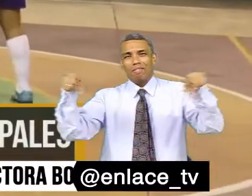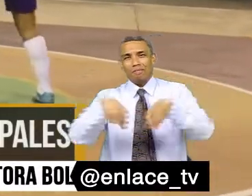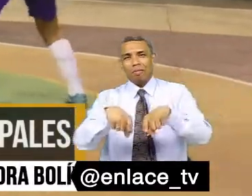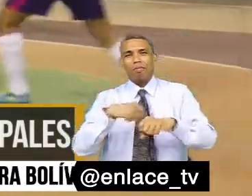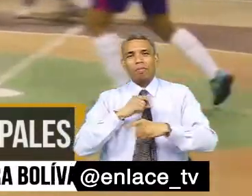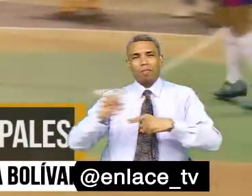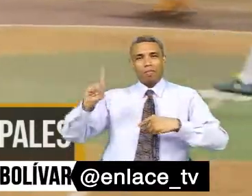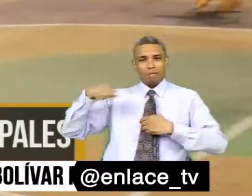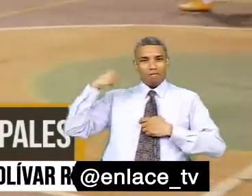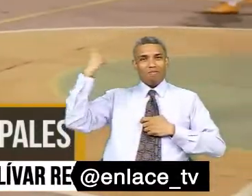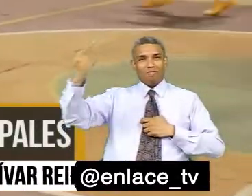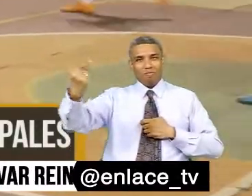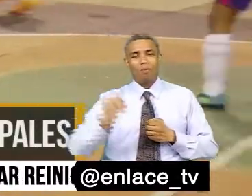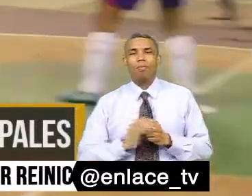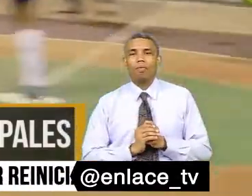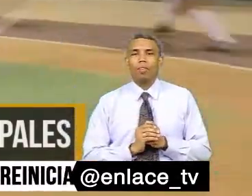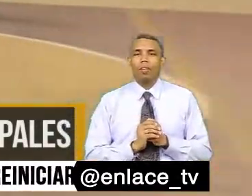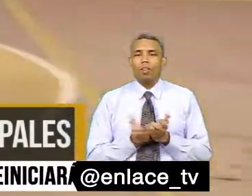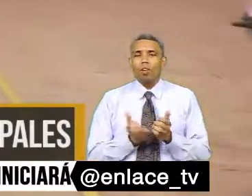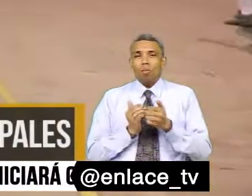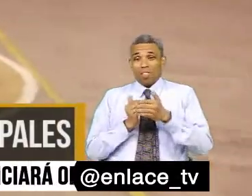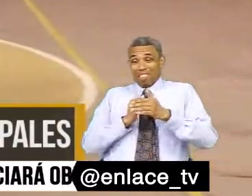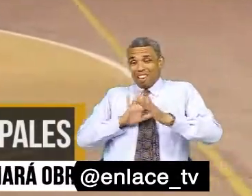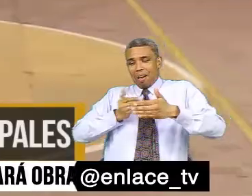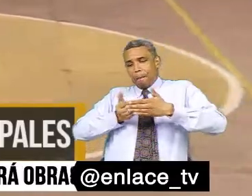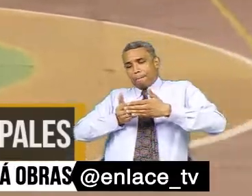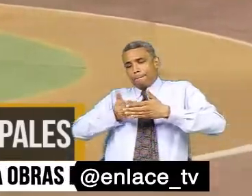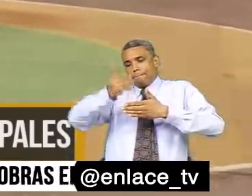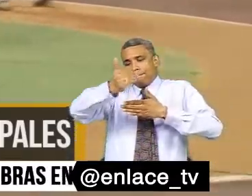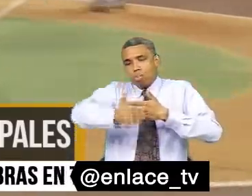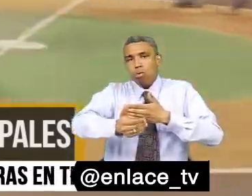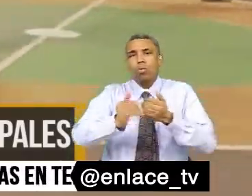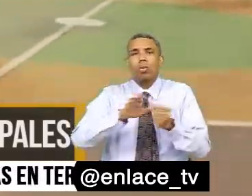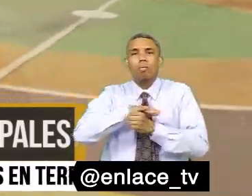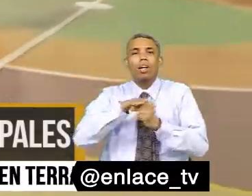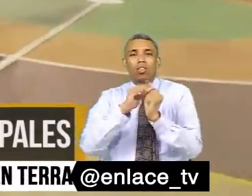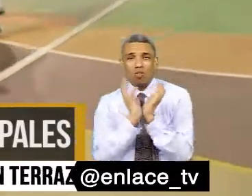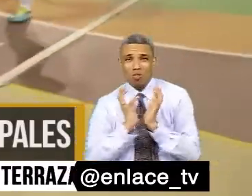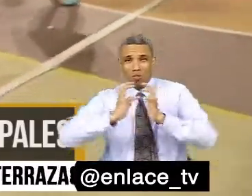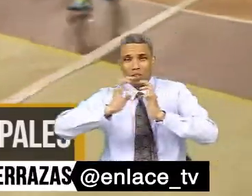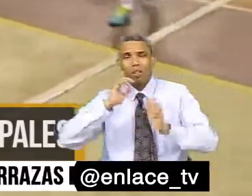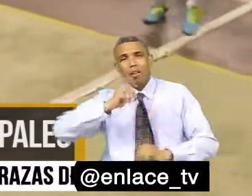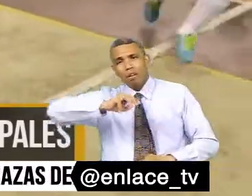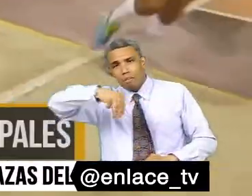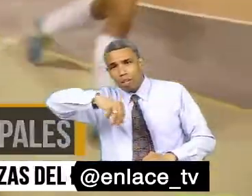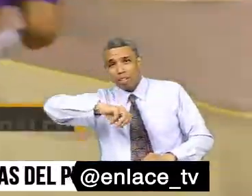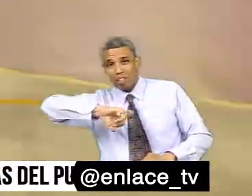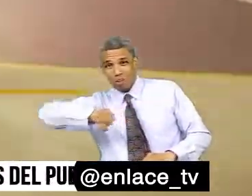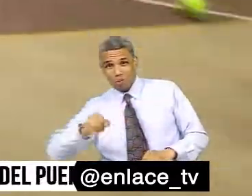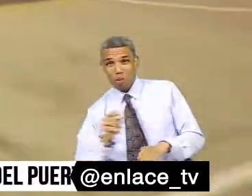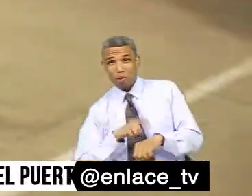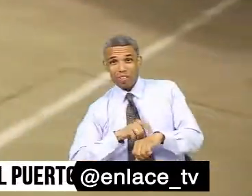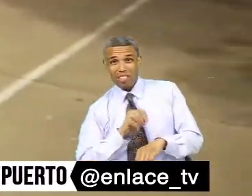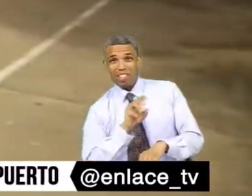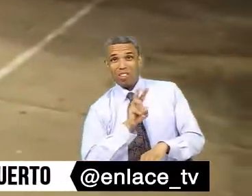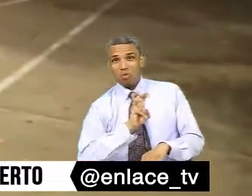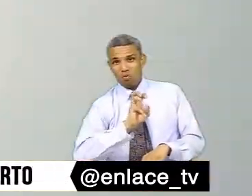próxima semana entrarán en la segunda ronda de muerte en Aguas Claras los días martes y jueves a las 7 y 15 y 8 y 15 de la noche.